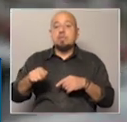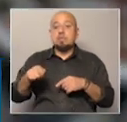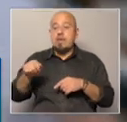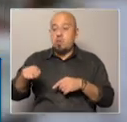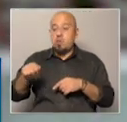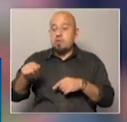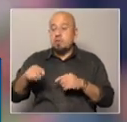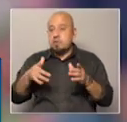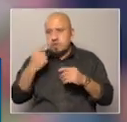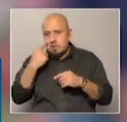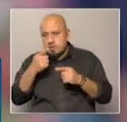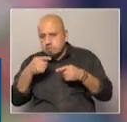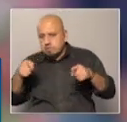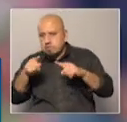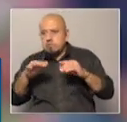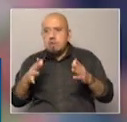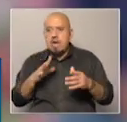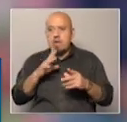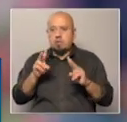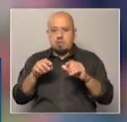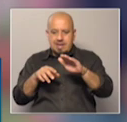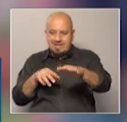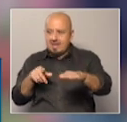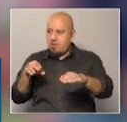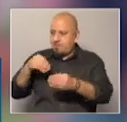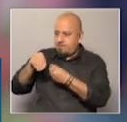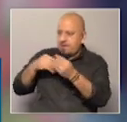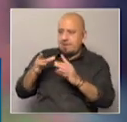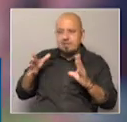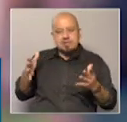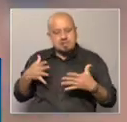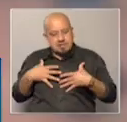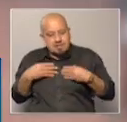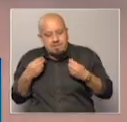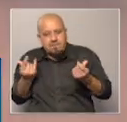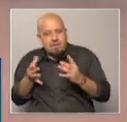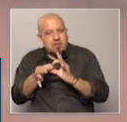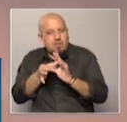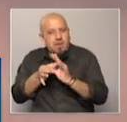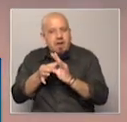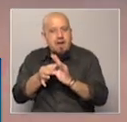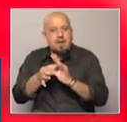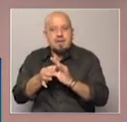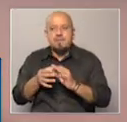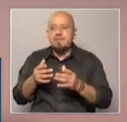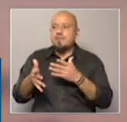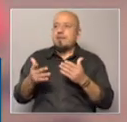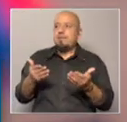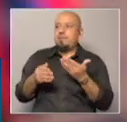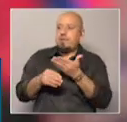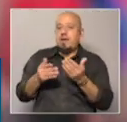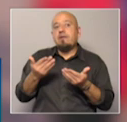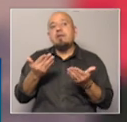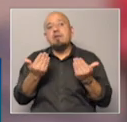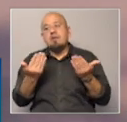entiendo, constate que se desarrollaron lazos de afecto entre ese niño y esa familia, y además pida informes técnicos de asistentes sociales,